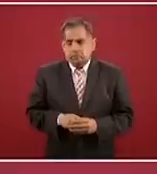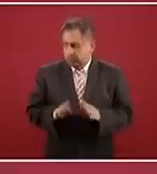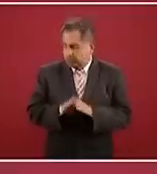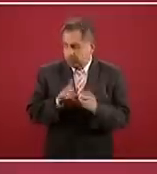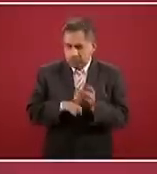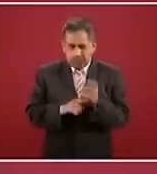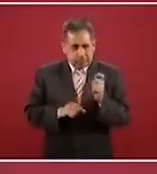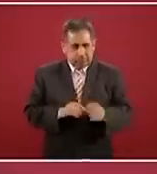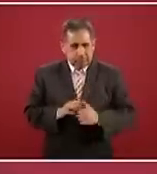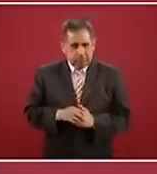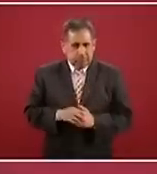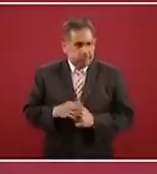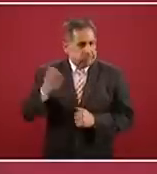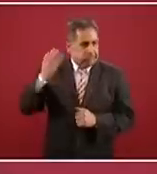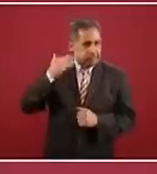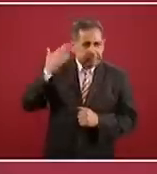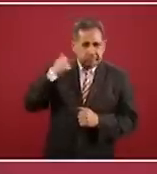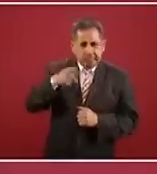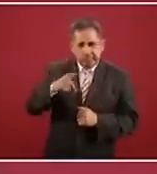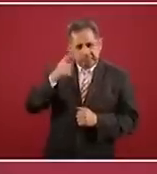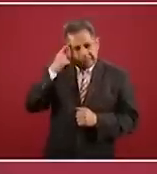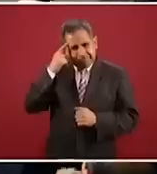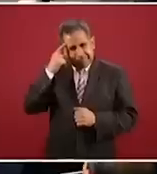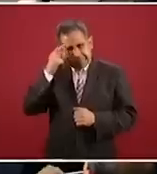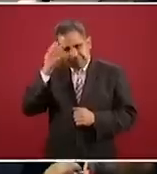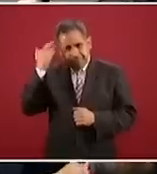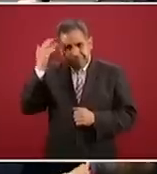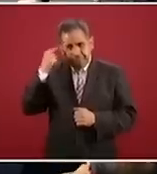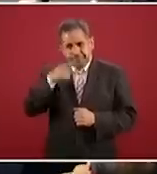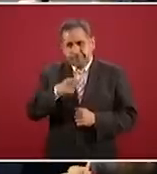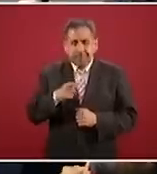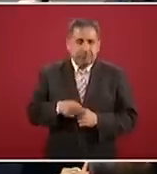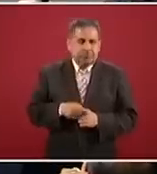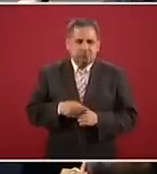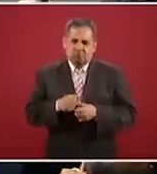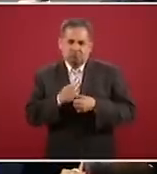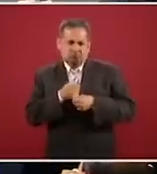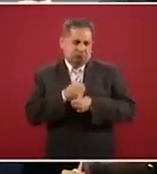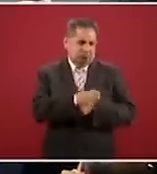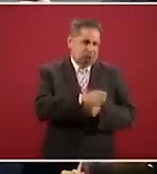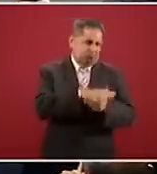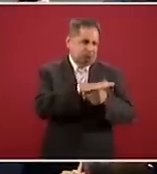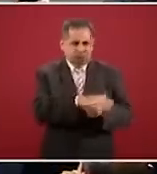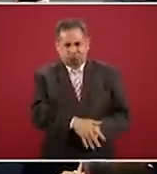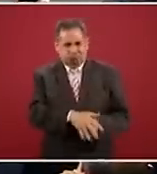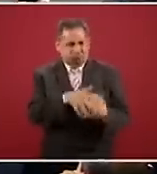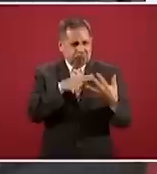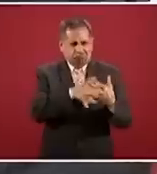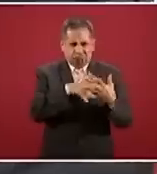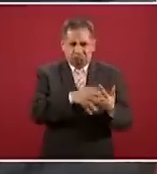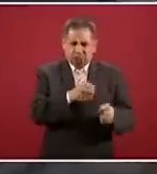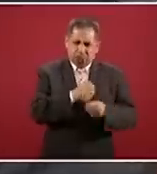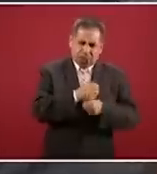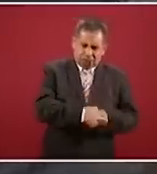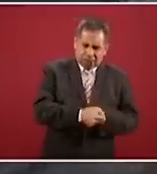cómo, cuando estaba de moda, ¿no?, lo del uso de la fuerza